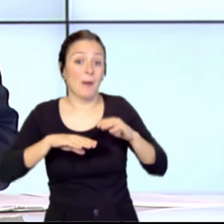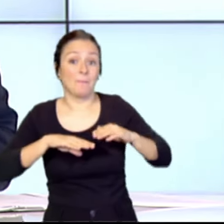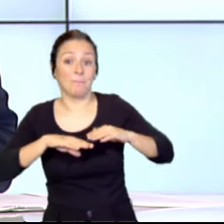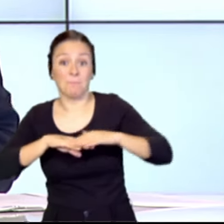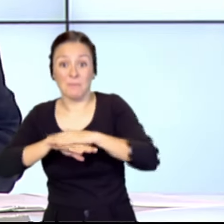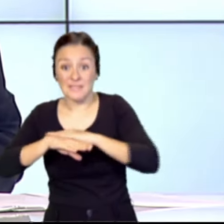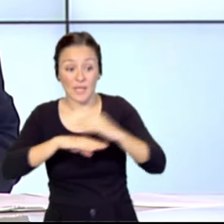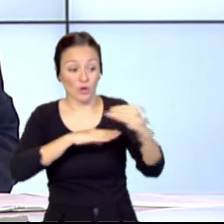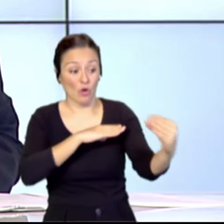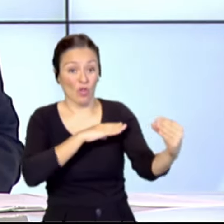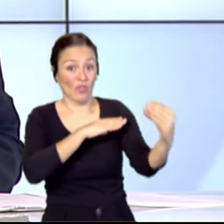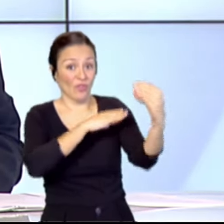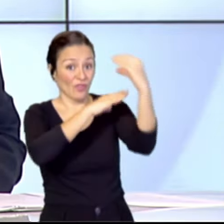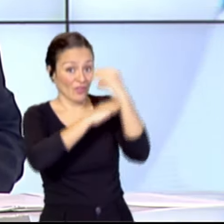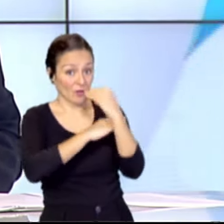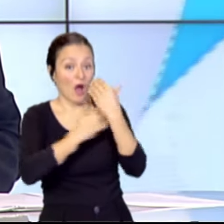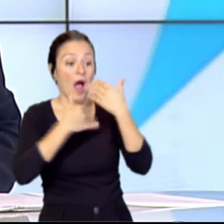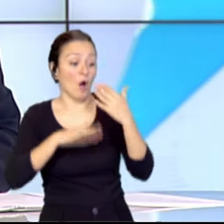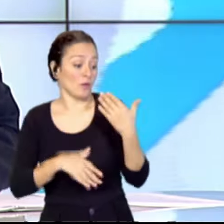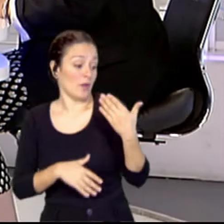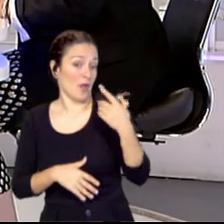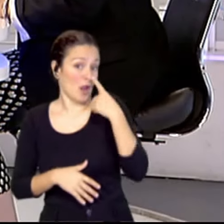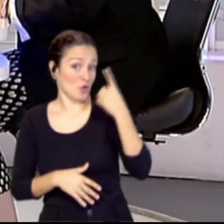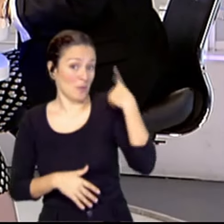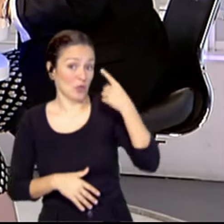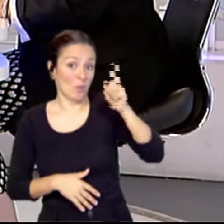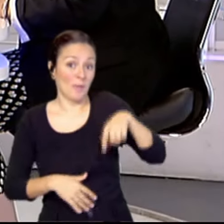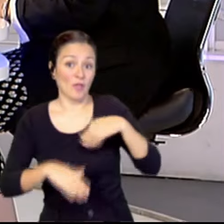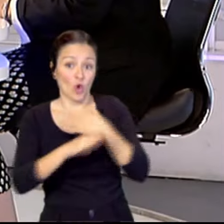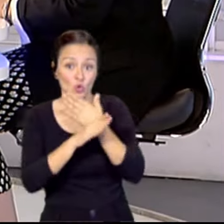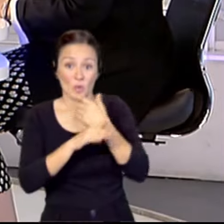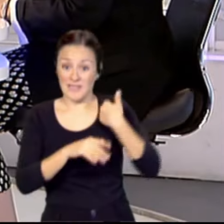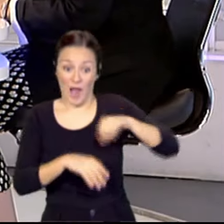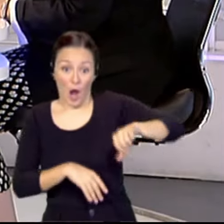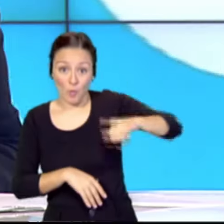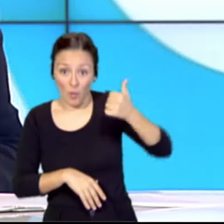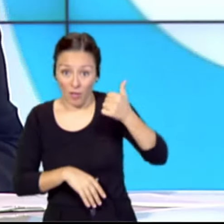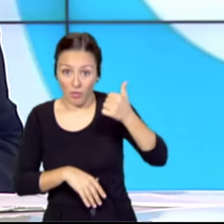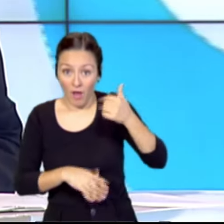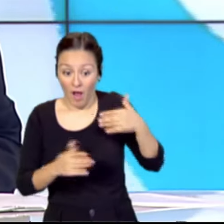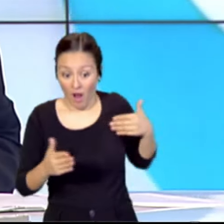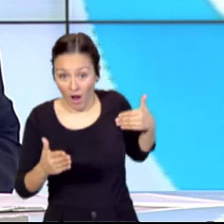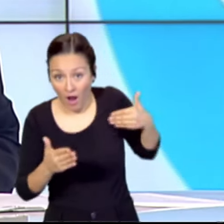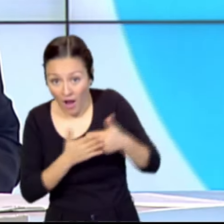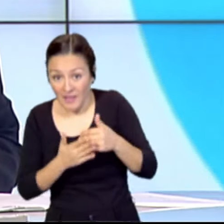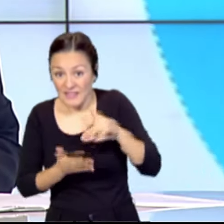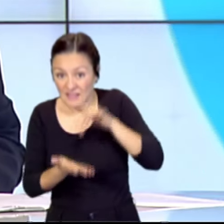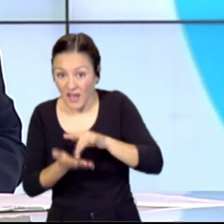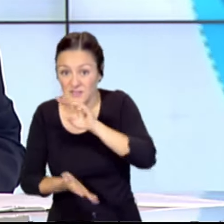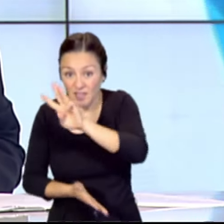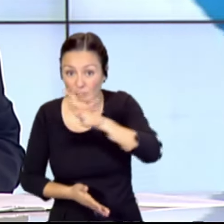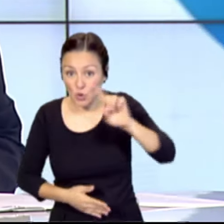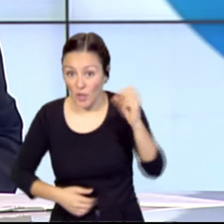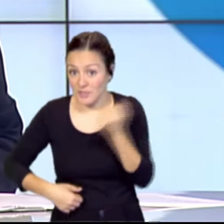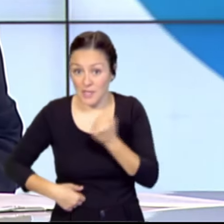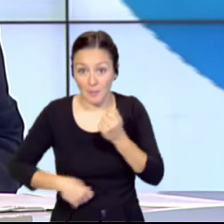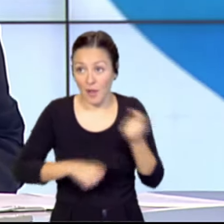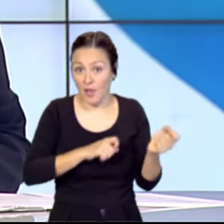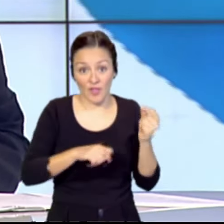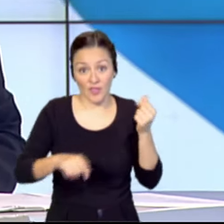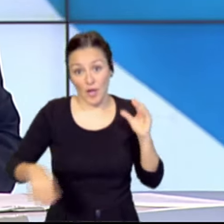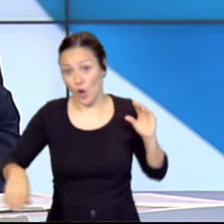que dar para esto a que se probaron en octubre hasta el 31 de diciembre ese dinero no fue eh enviado a las comunidades autónomas